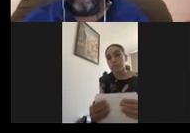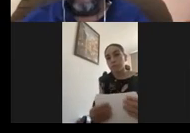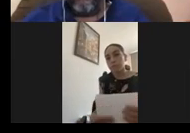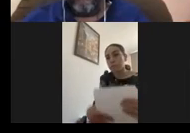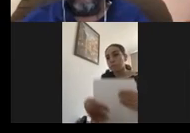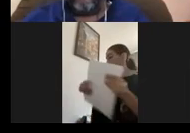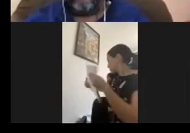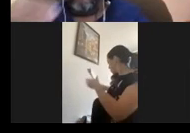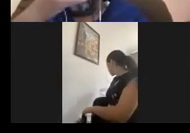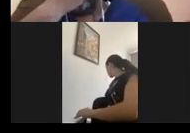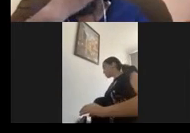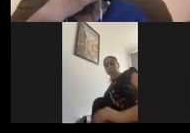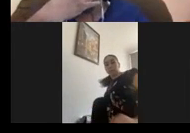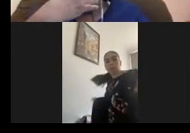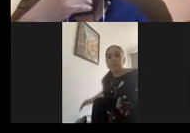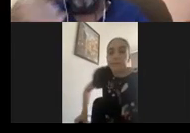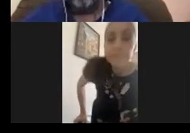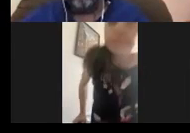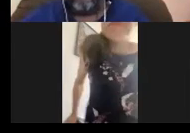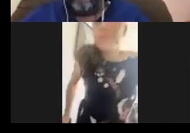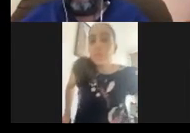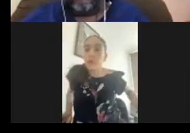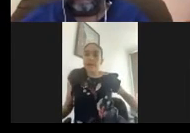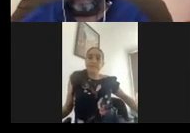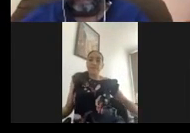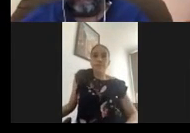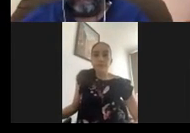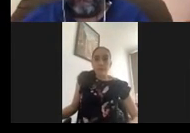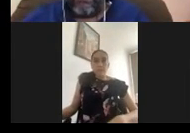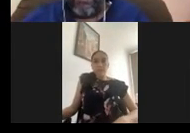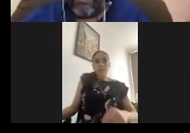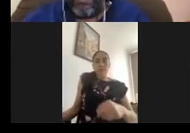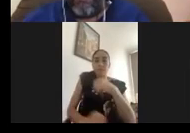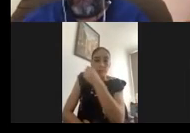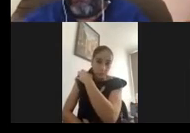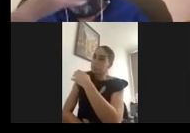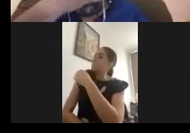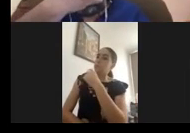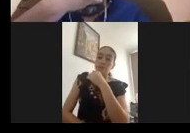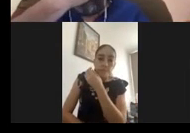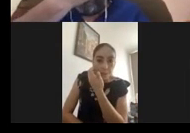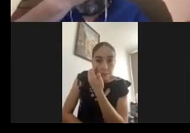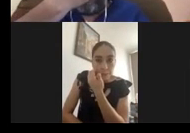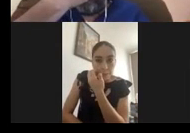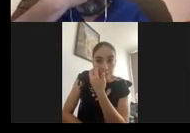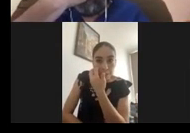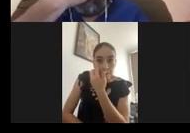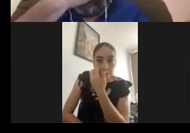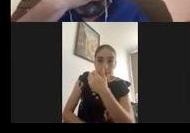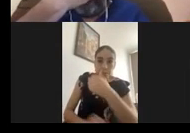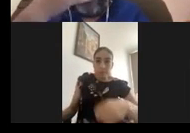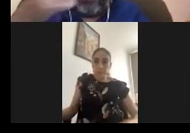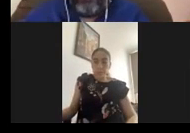ligando este elemento de planeación como un instrumento rector con toda la serie de acciones y con toda la serie de tareas que